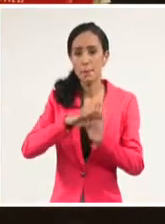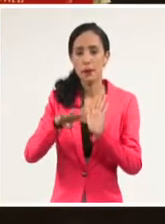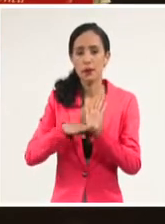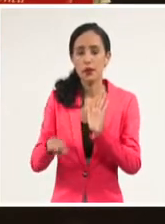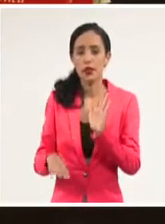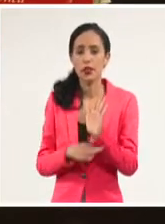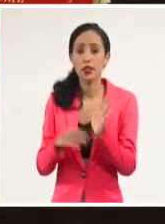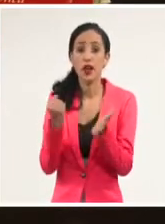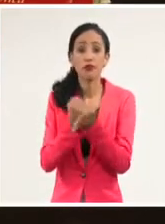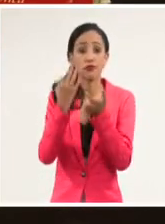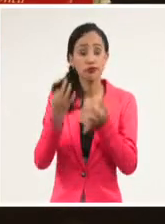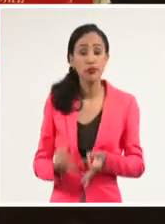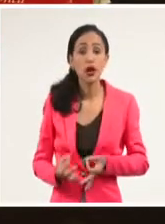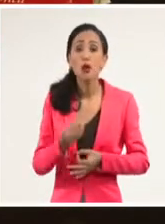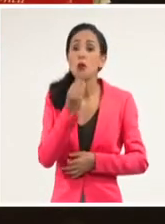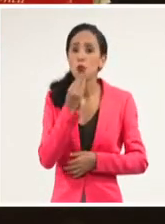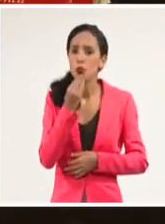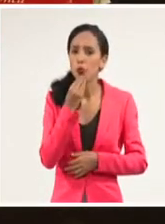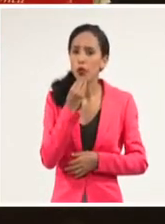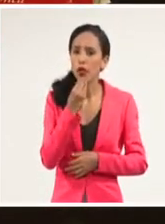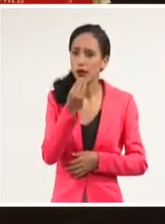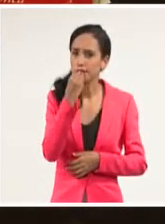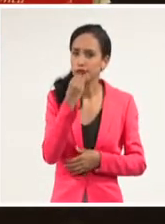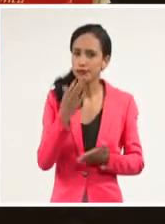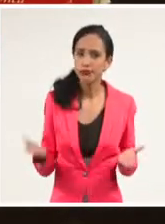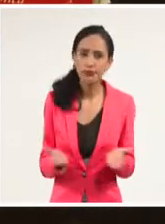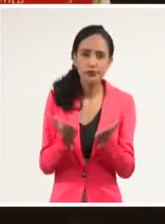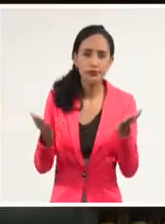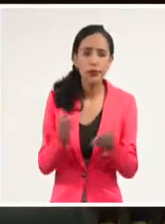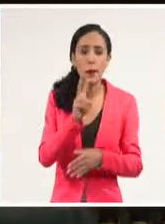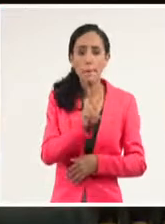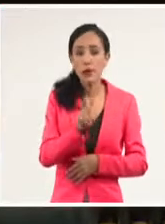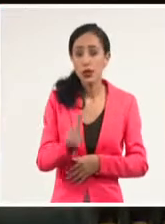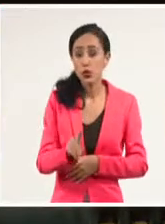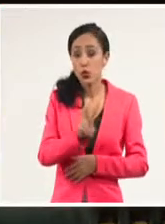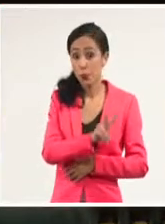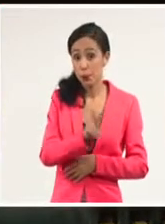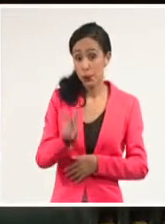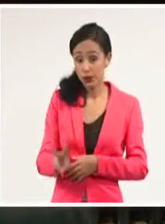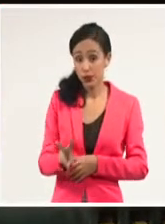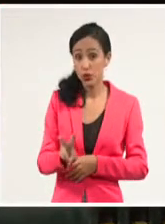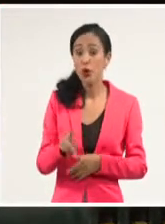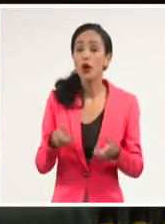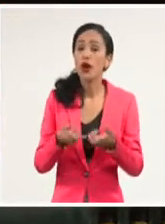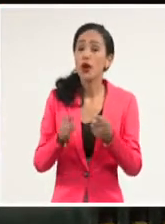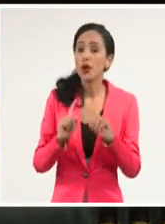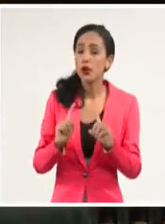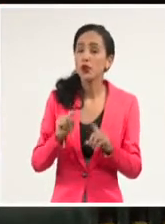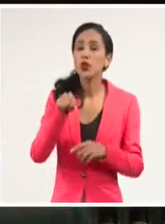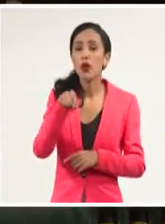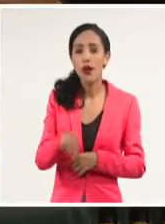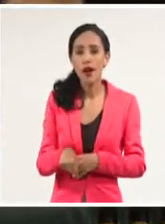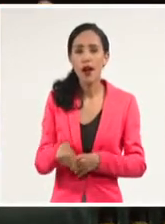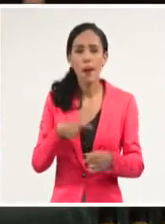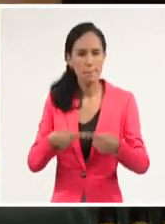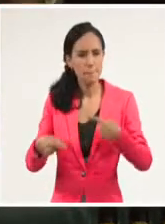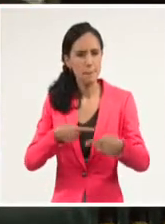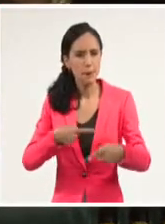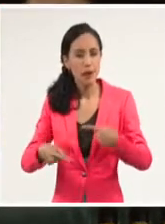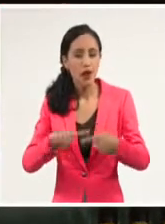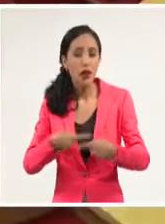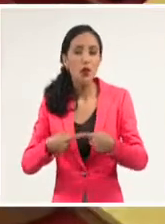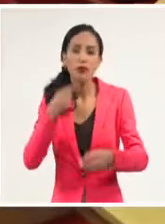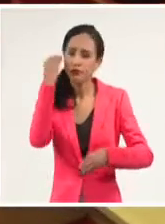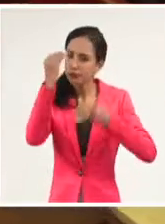aprobadas para garantizar el programa alimentario. El 21 y el 22 será la reunión en plenario para el análisis de